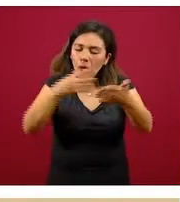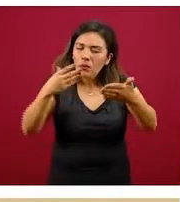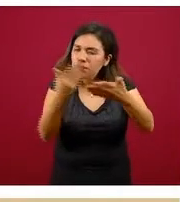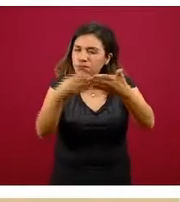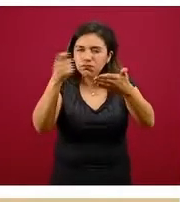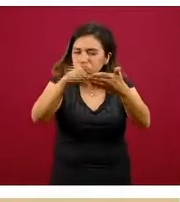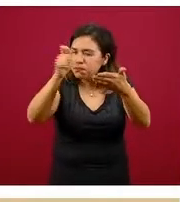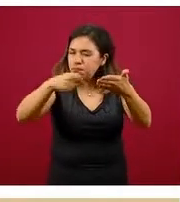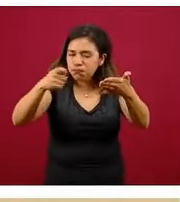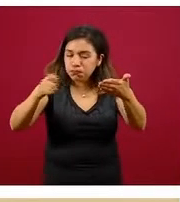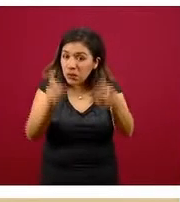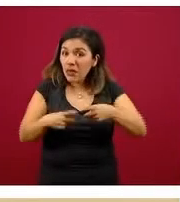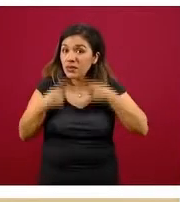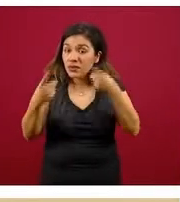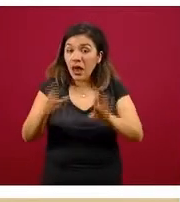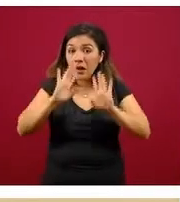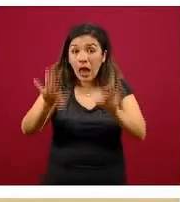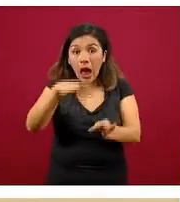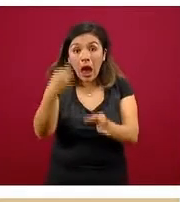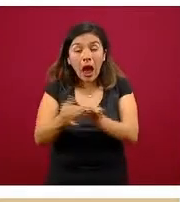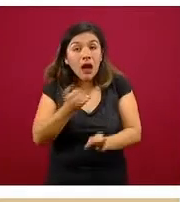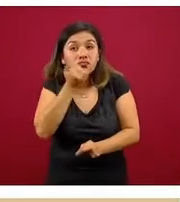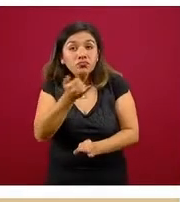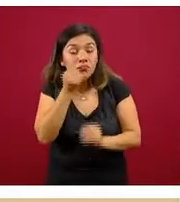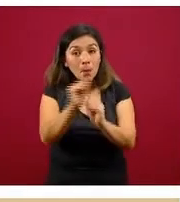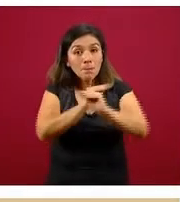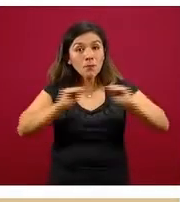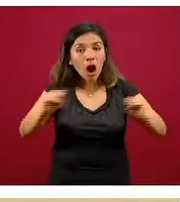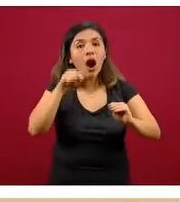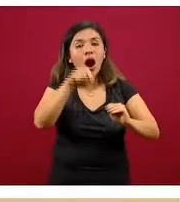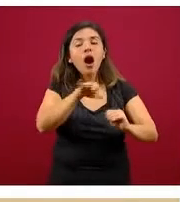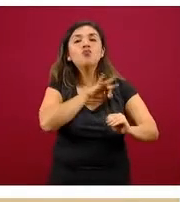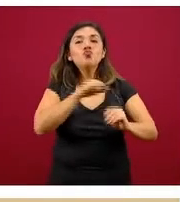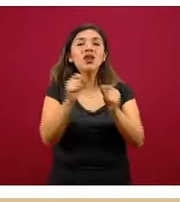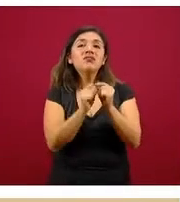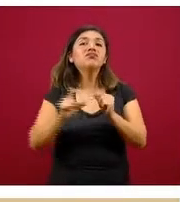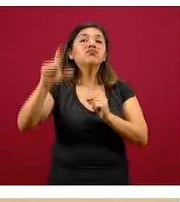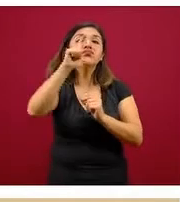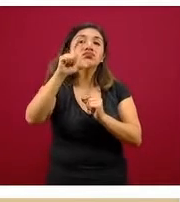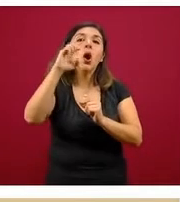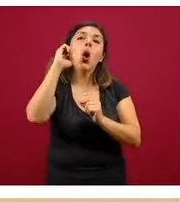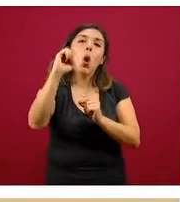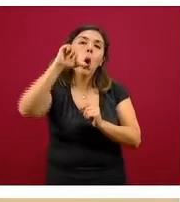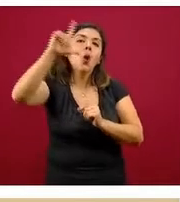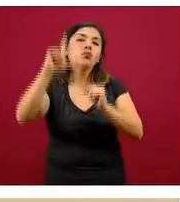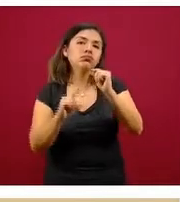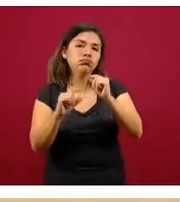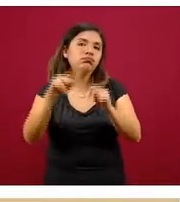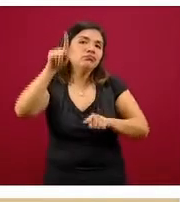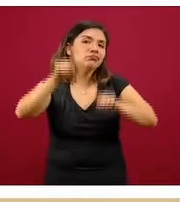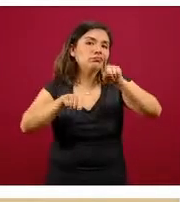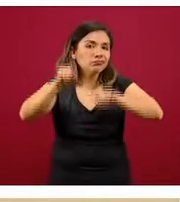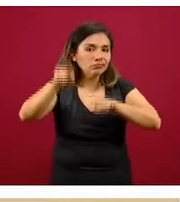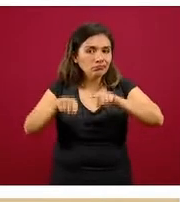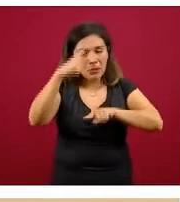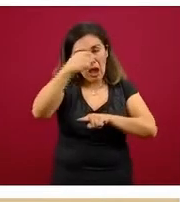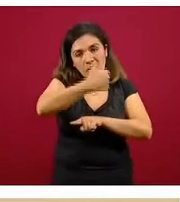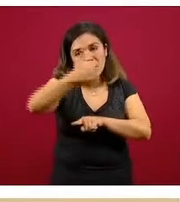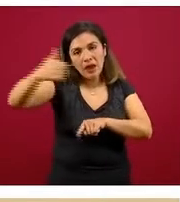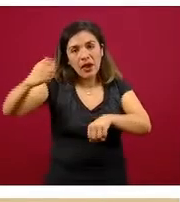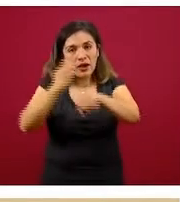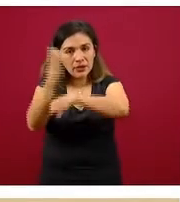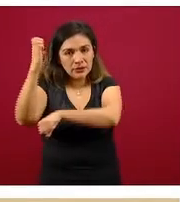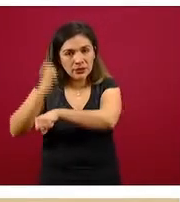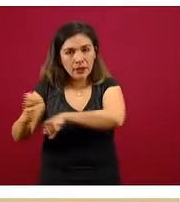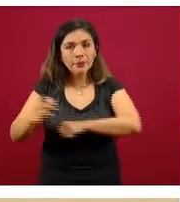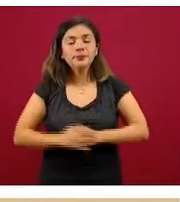una clasificación final a estos sospechosos activos, pues bueno, la carga podrá incrementarse de manera considerable para cada una